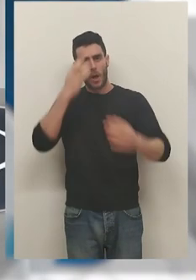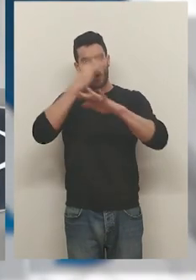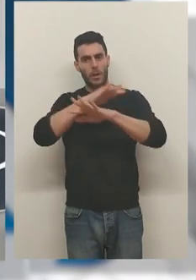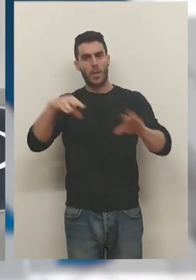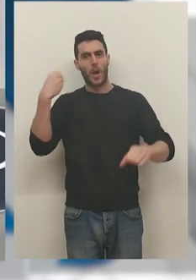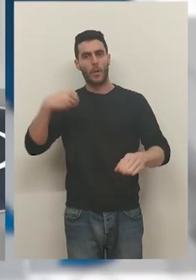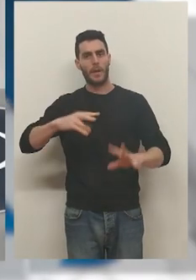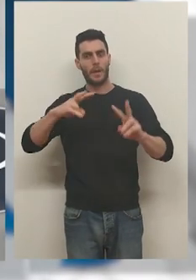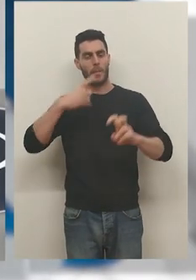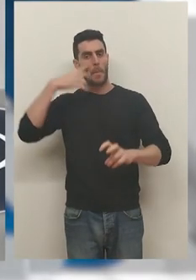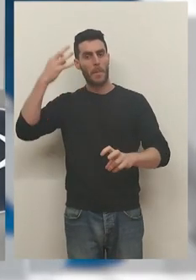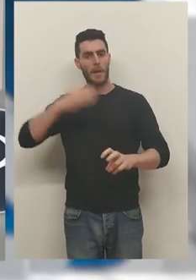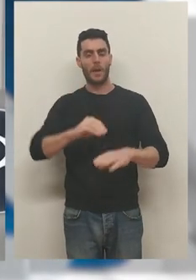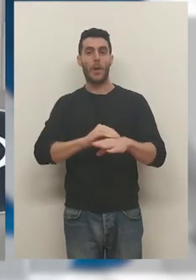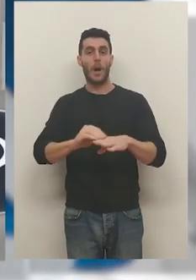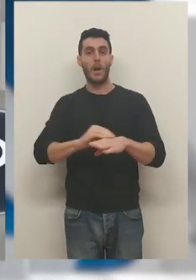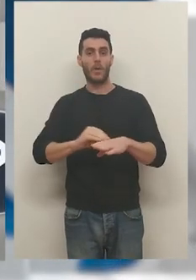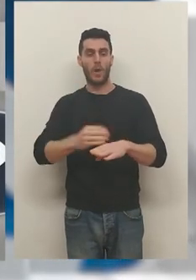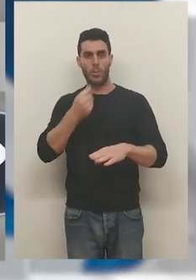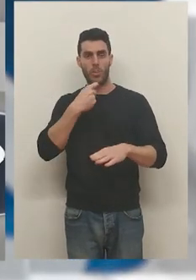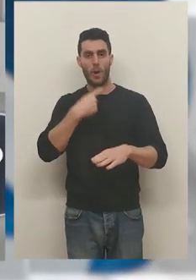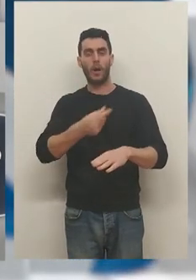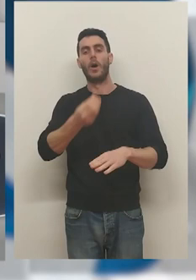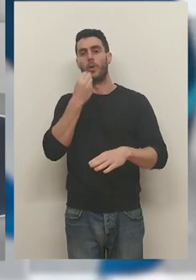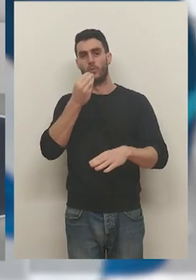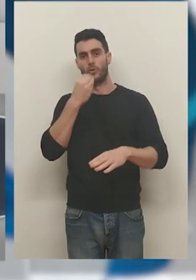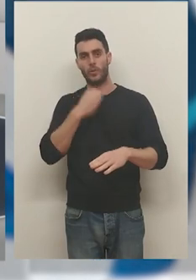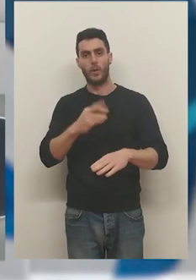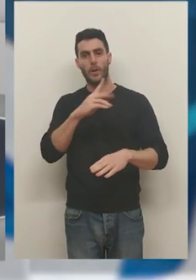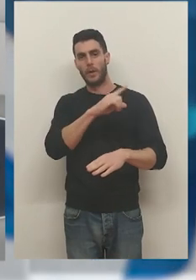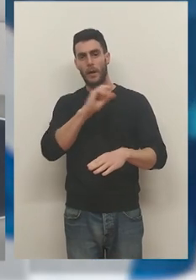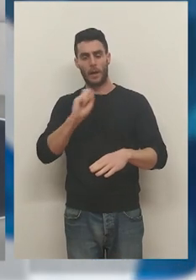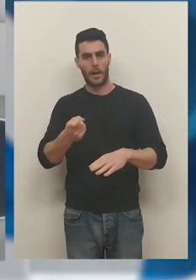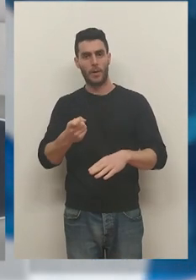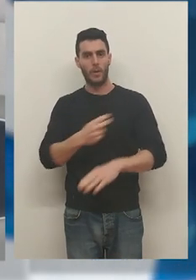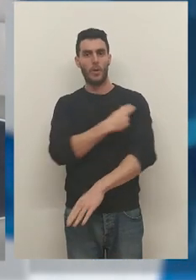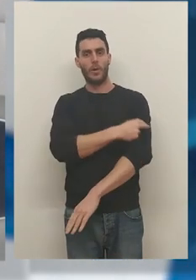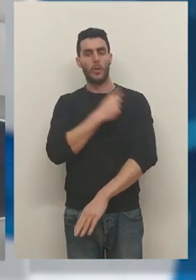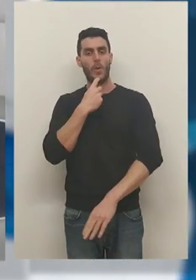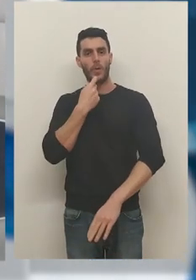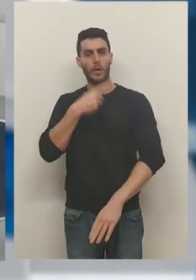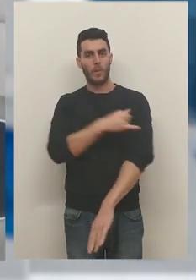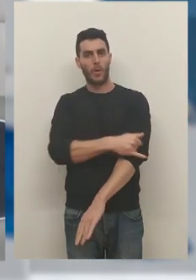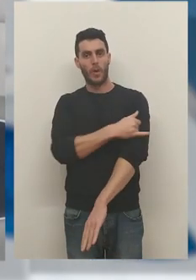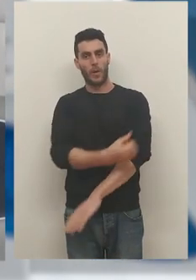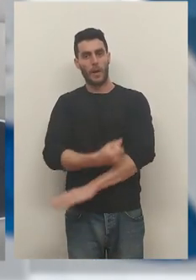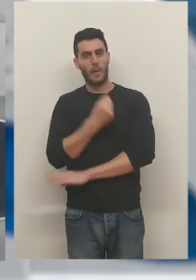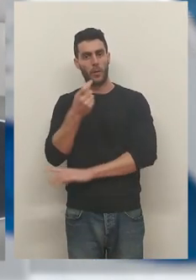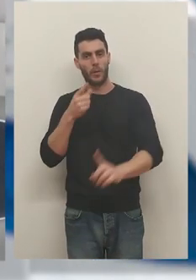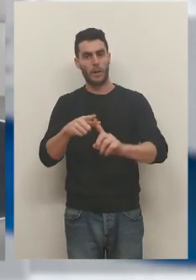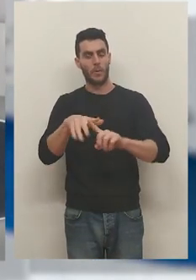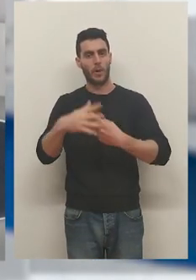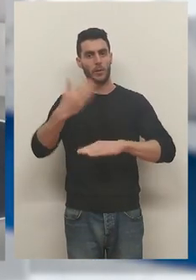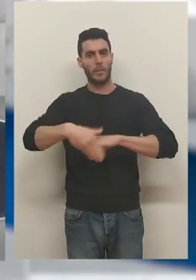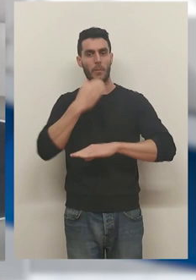concienciar a los jóvenes sobre los peligros del consumo de alcohol y drogas a través del programa r2 que impulsa Cruz Roja y el gobierno de La Rioja se